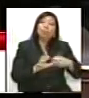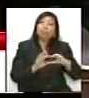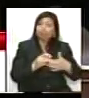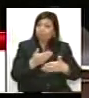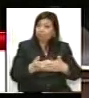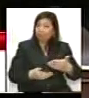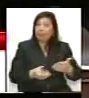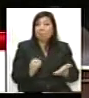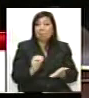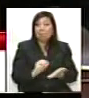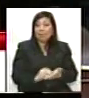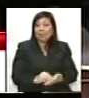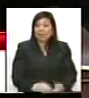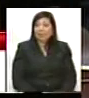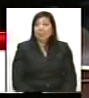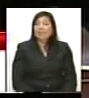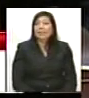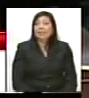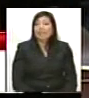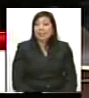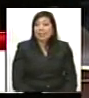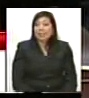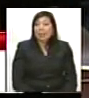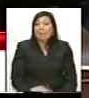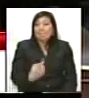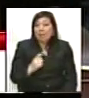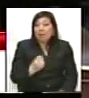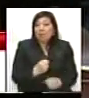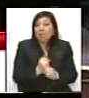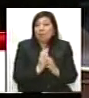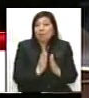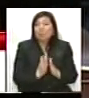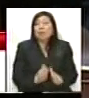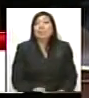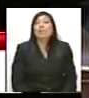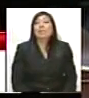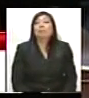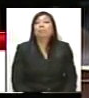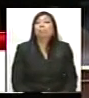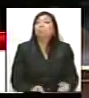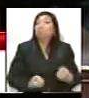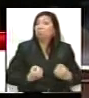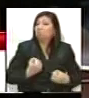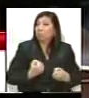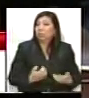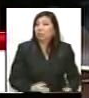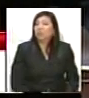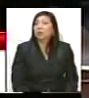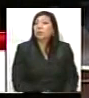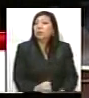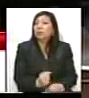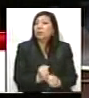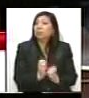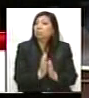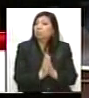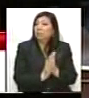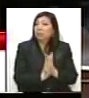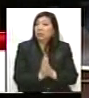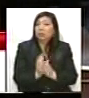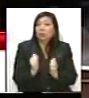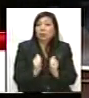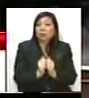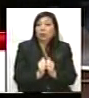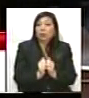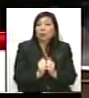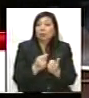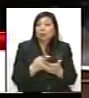o sea más registros para la formalización el transportista sujeto el beneficio de contar con